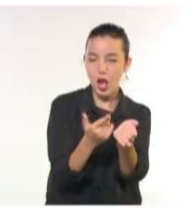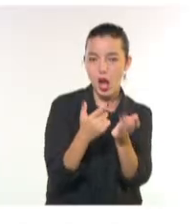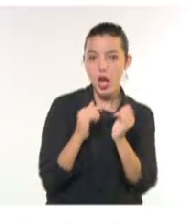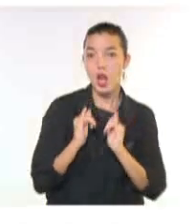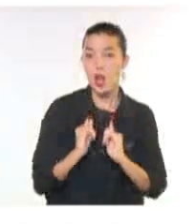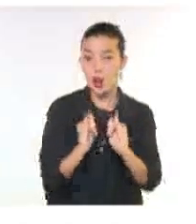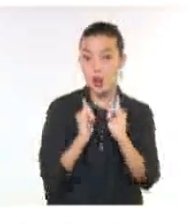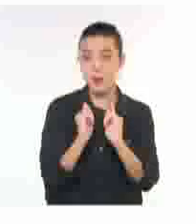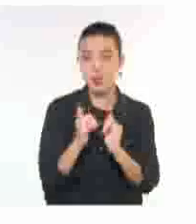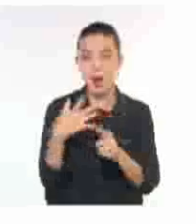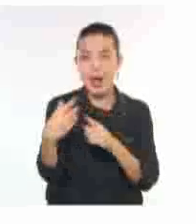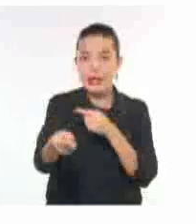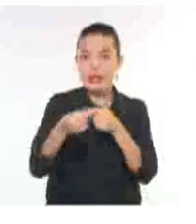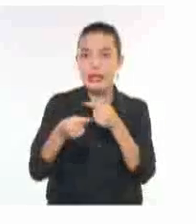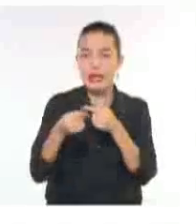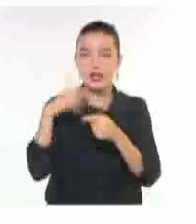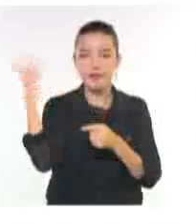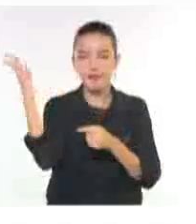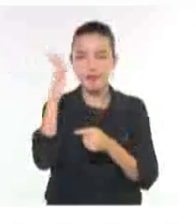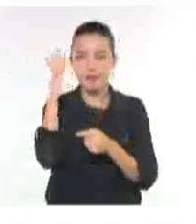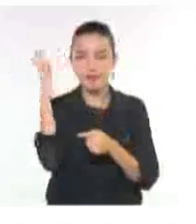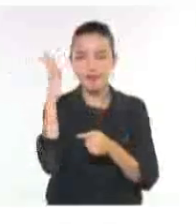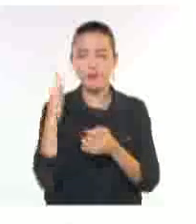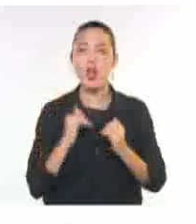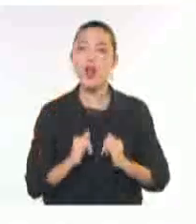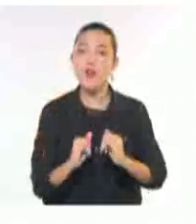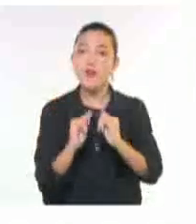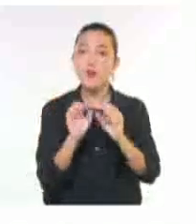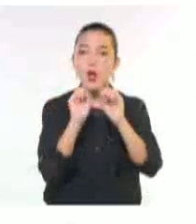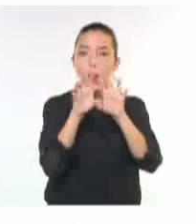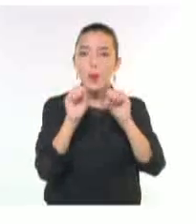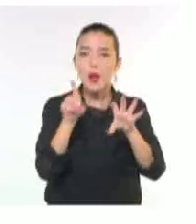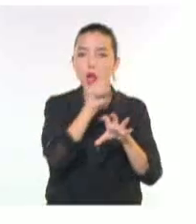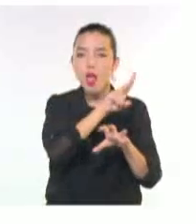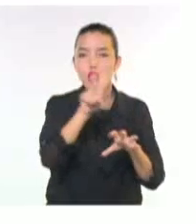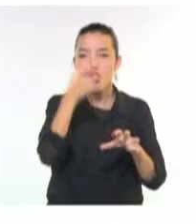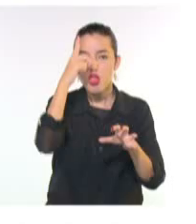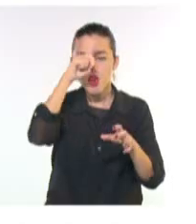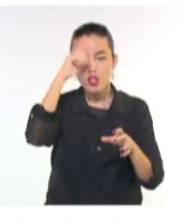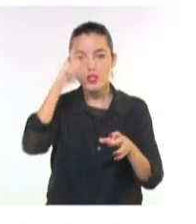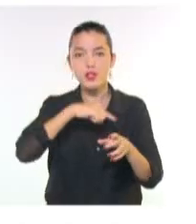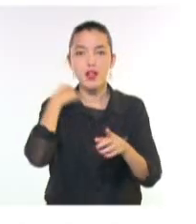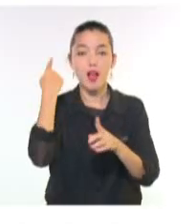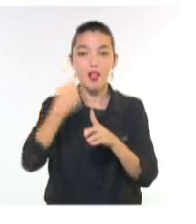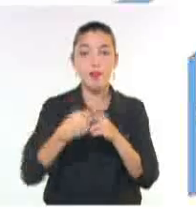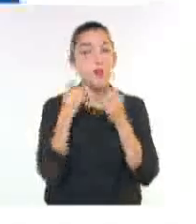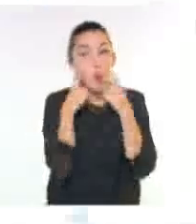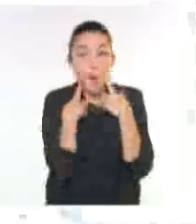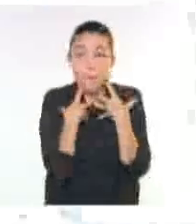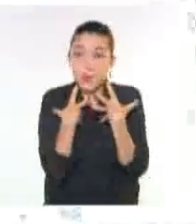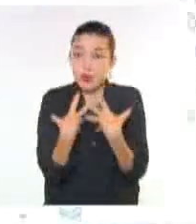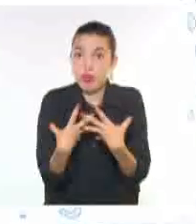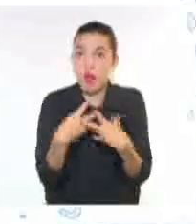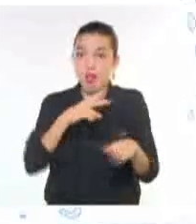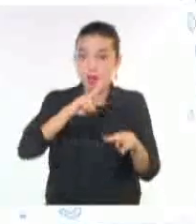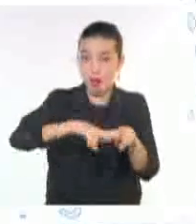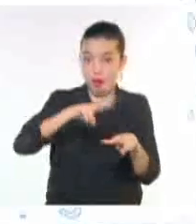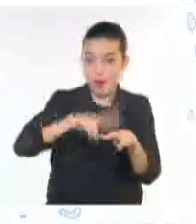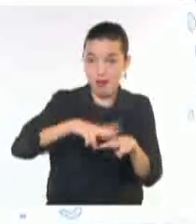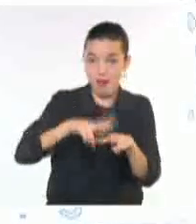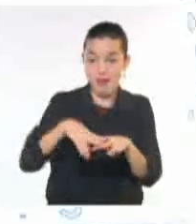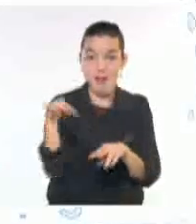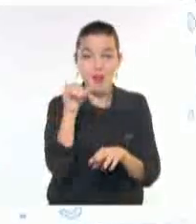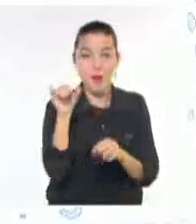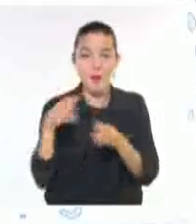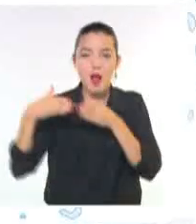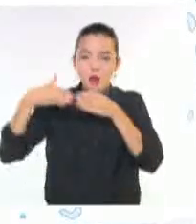huracán. Esa información, publicada el 12 de septiembre, fue muy valiosa para los habaneros y también para los navegantes que